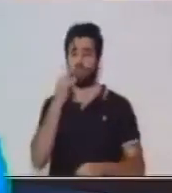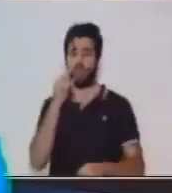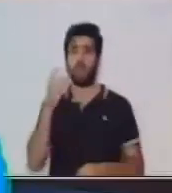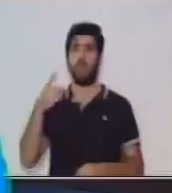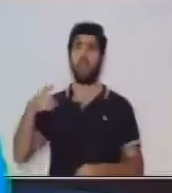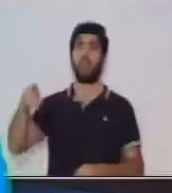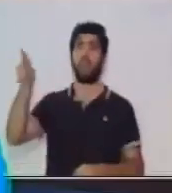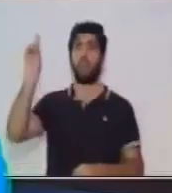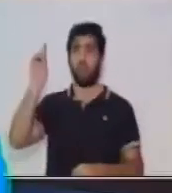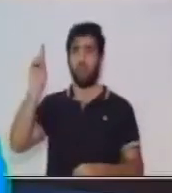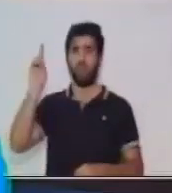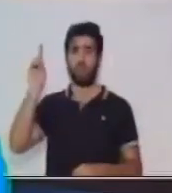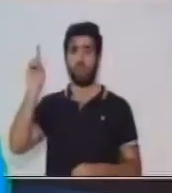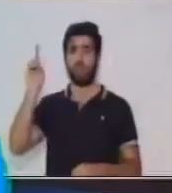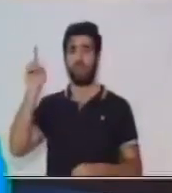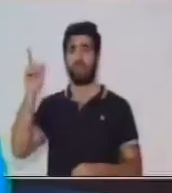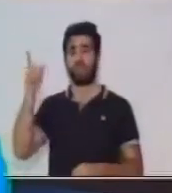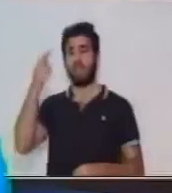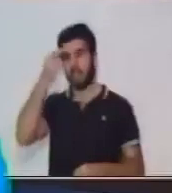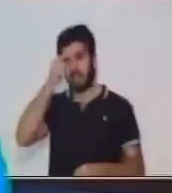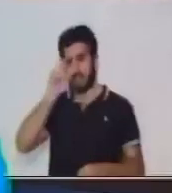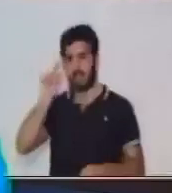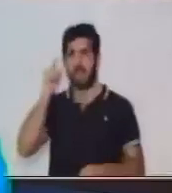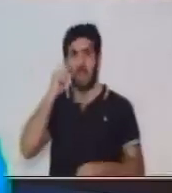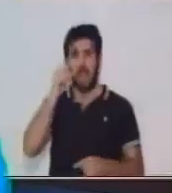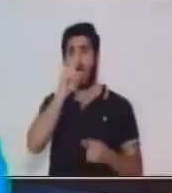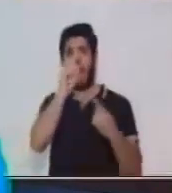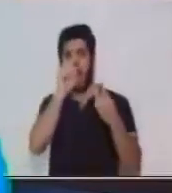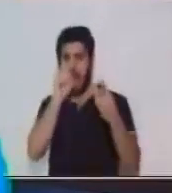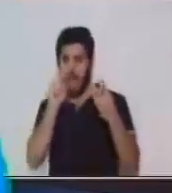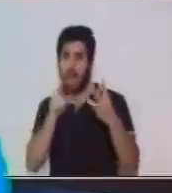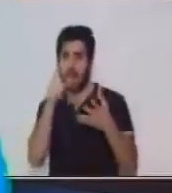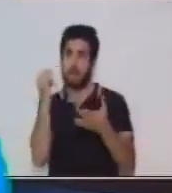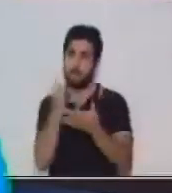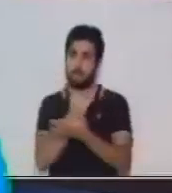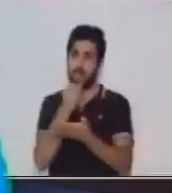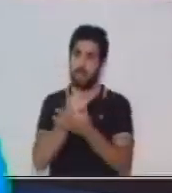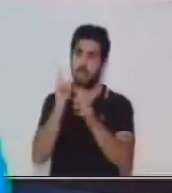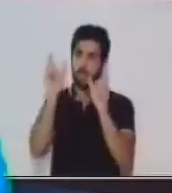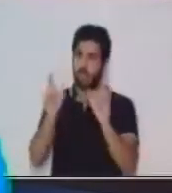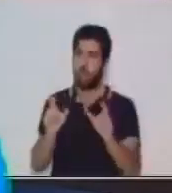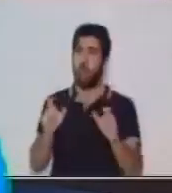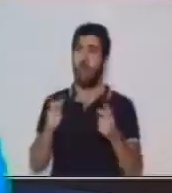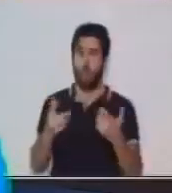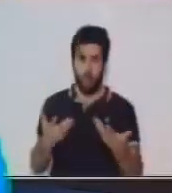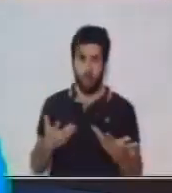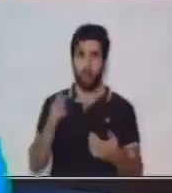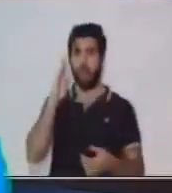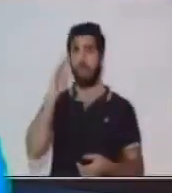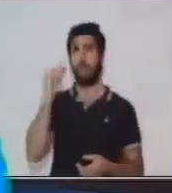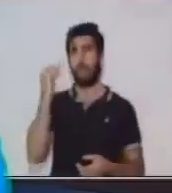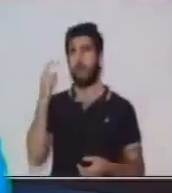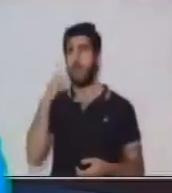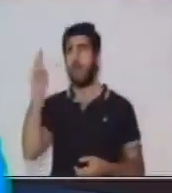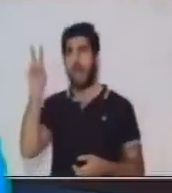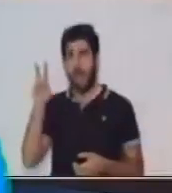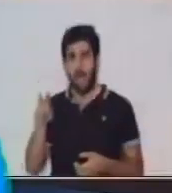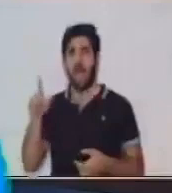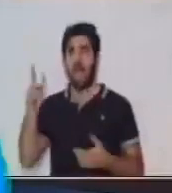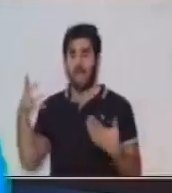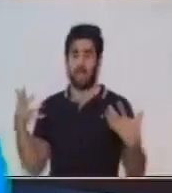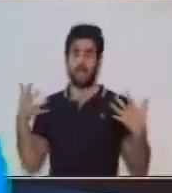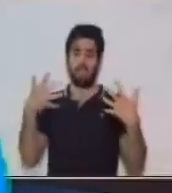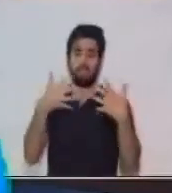investigar una diosa griega y desde ahí ver esas características y que lo tenían como que muy presente. Porque ahí es donde se enlaza un poco